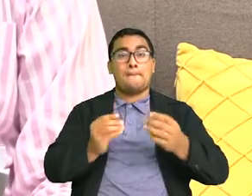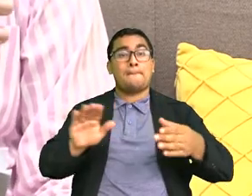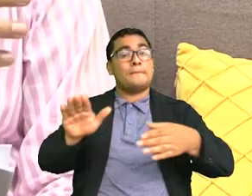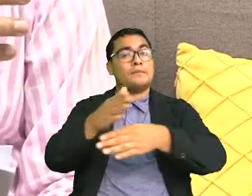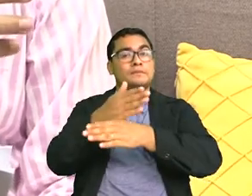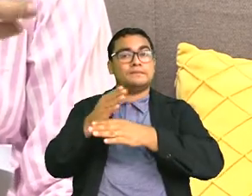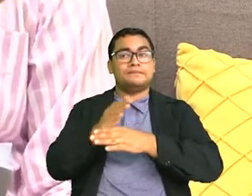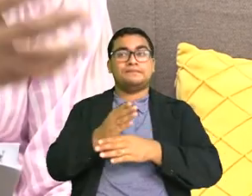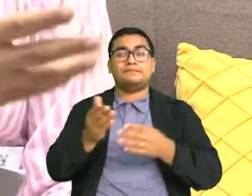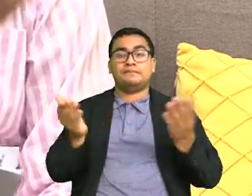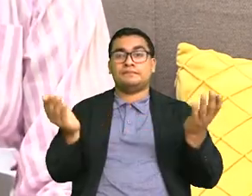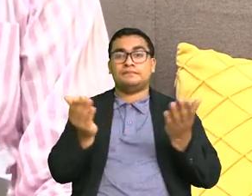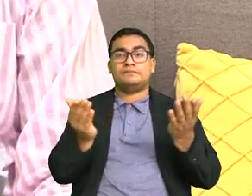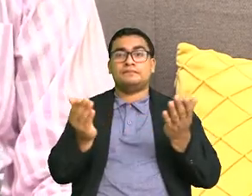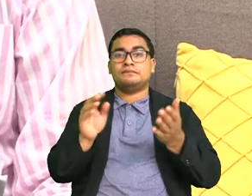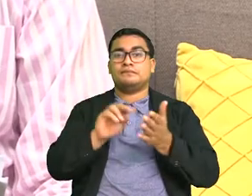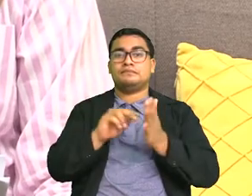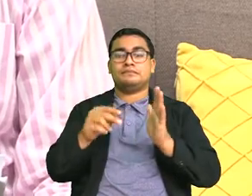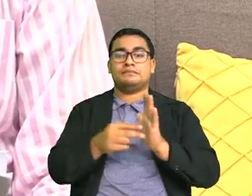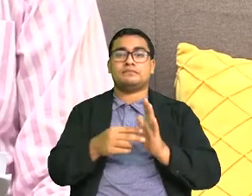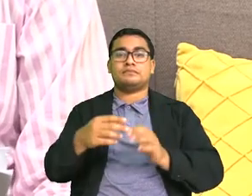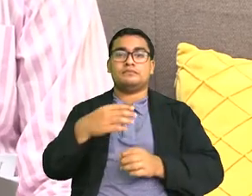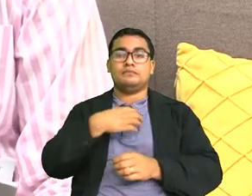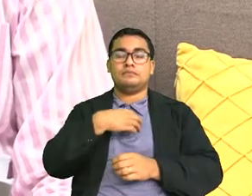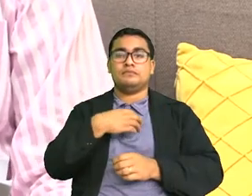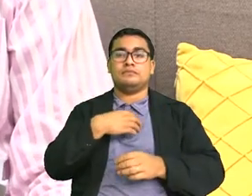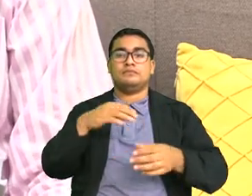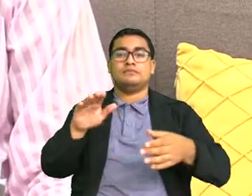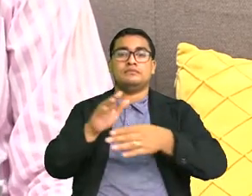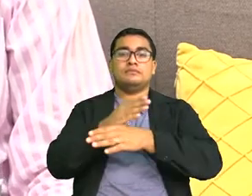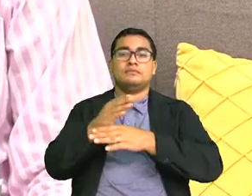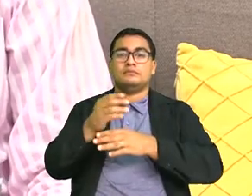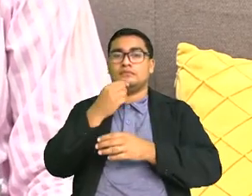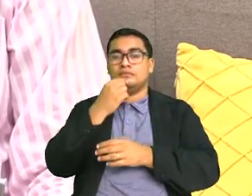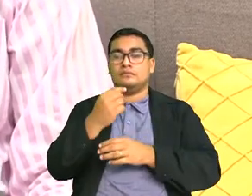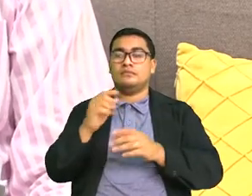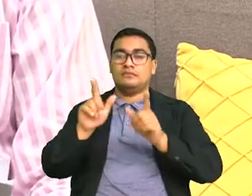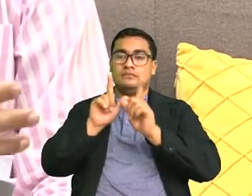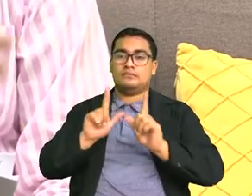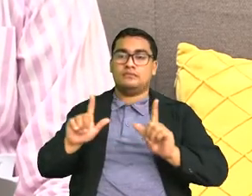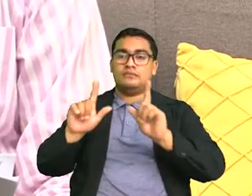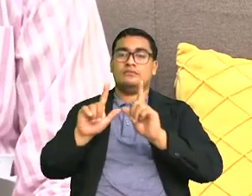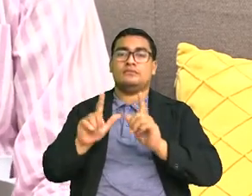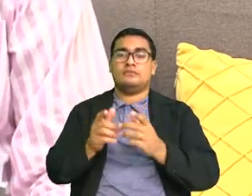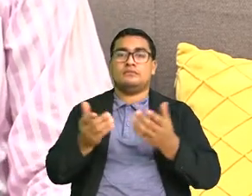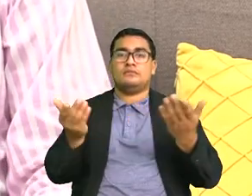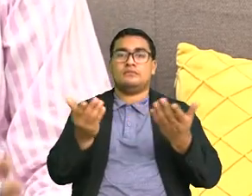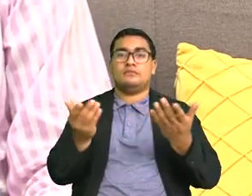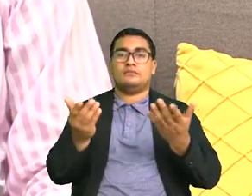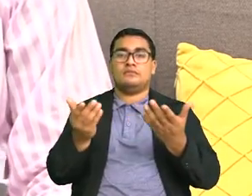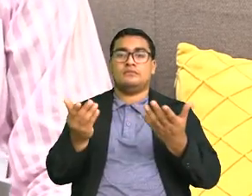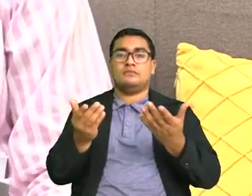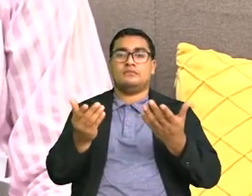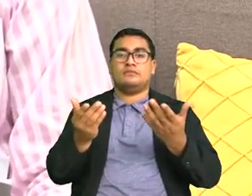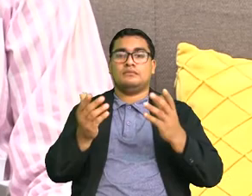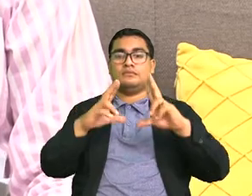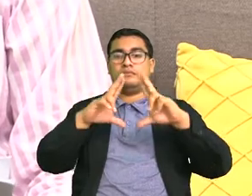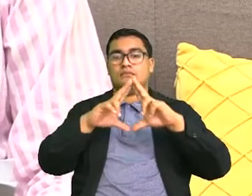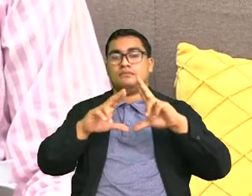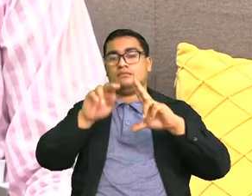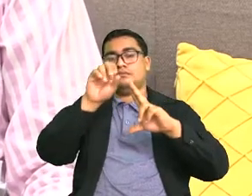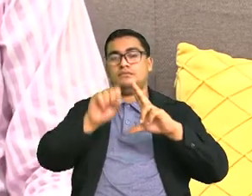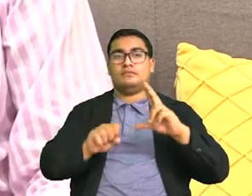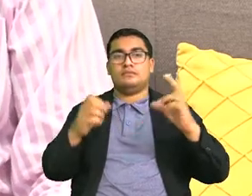es que sean que son características que obedecen a ciertas características de la zona que obedecen a las características las mascarillas por ejemplo la zona